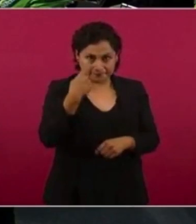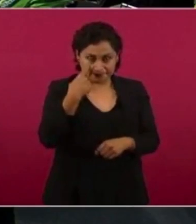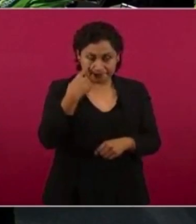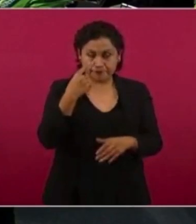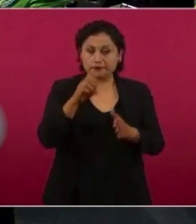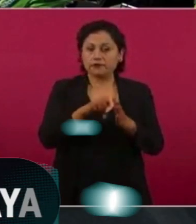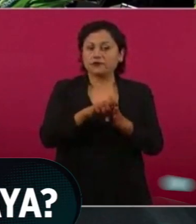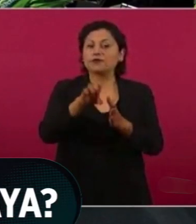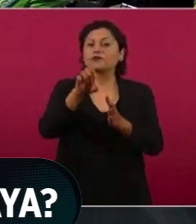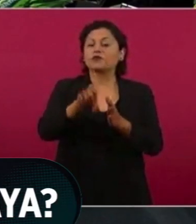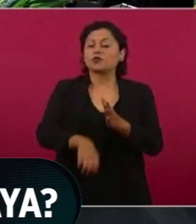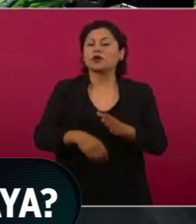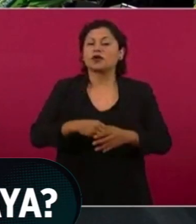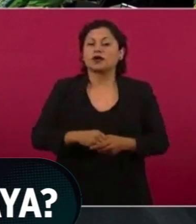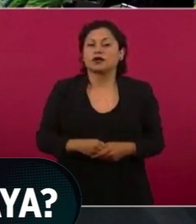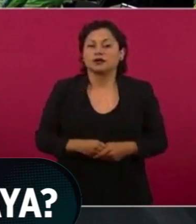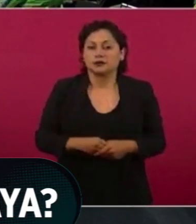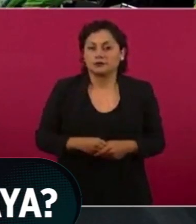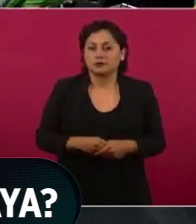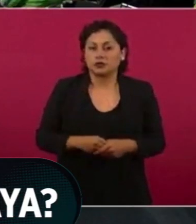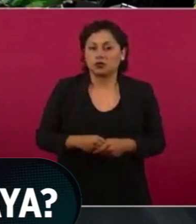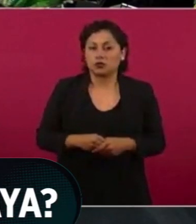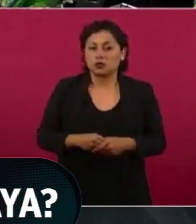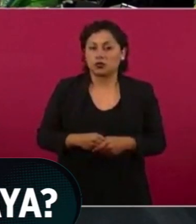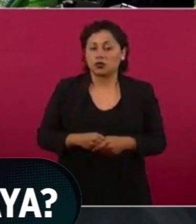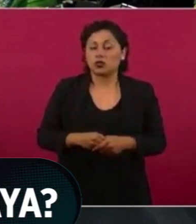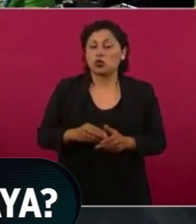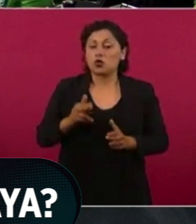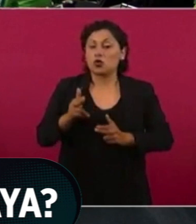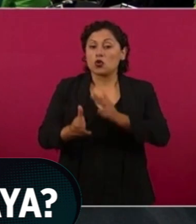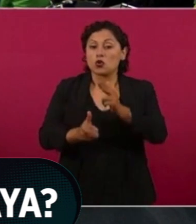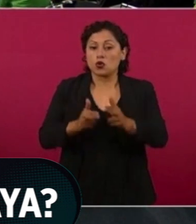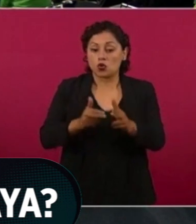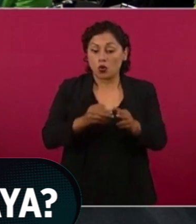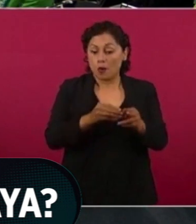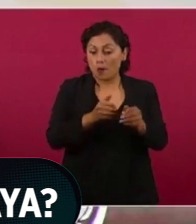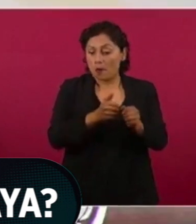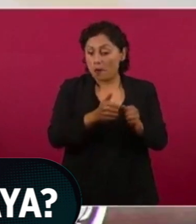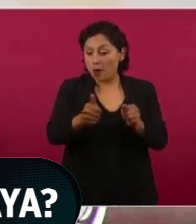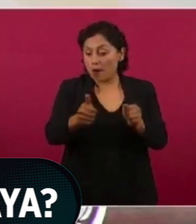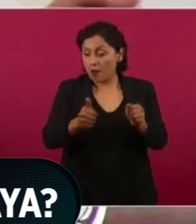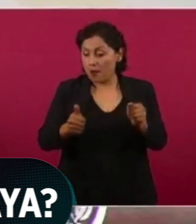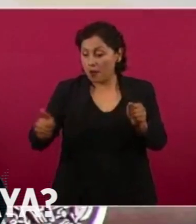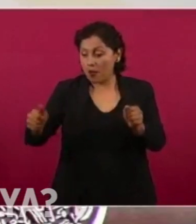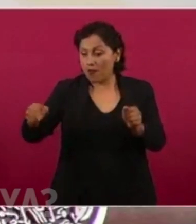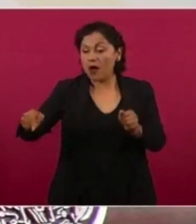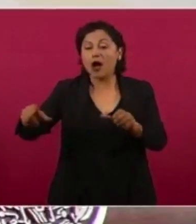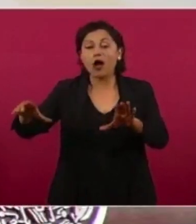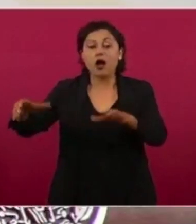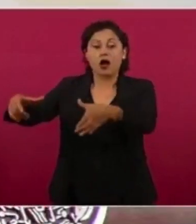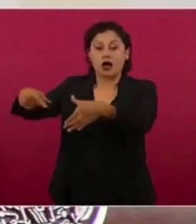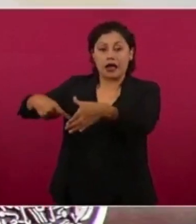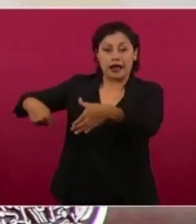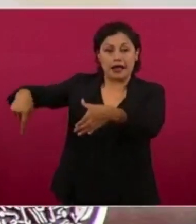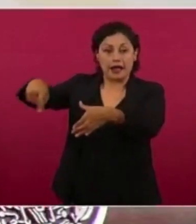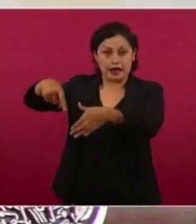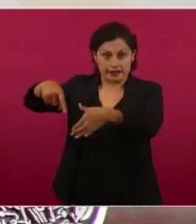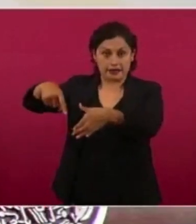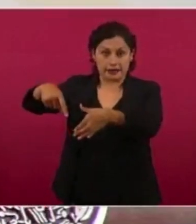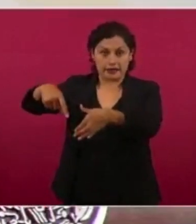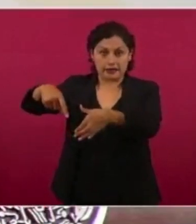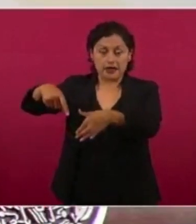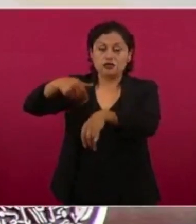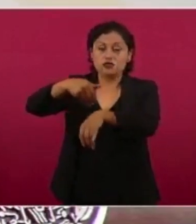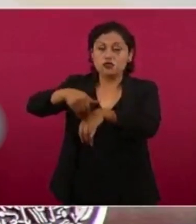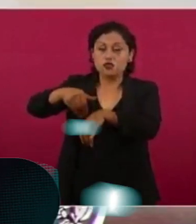el tramo que tiene la mayor cantidad de vestigios, y por eso el presidente nos lo encargó de manera muy particular, es el tramo